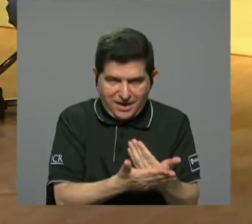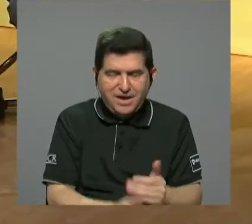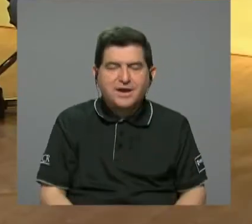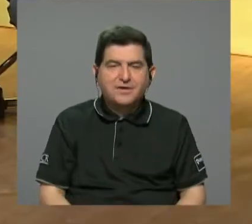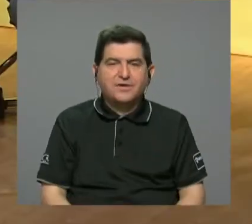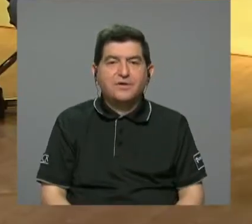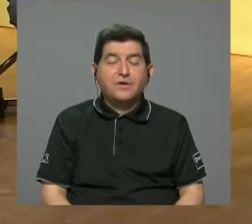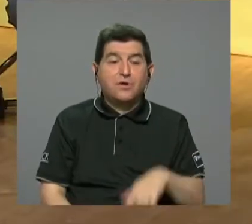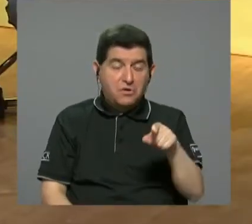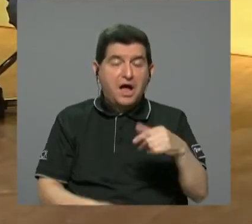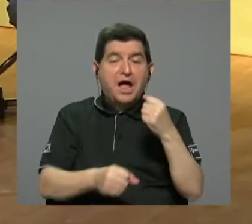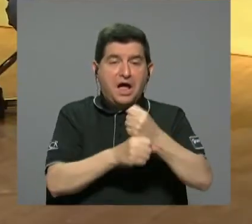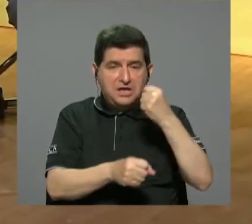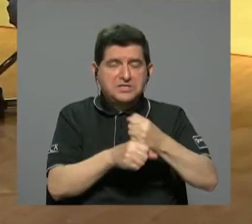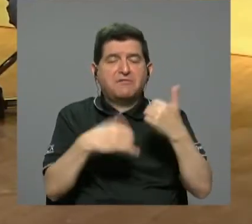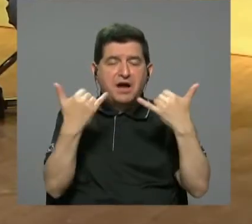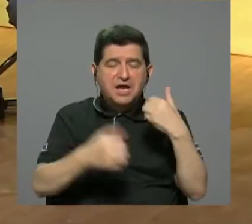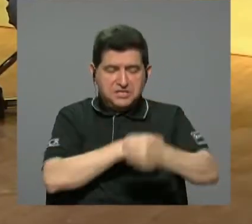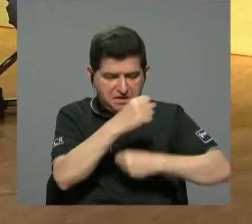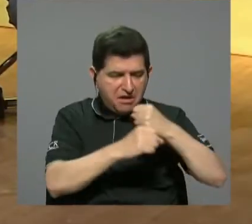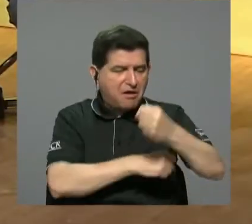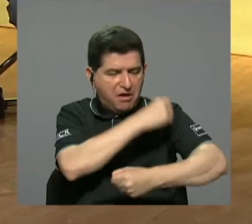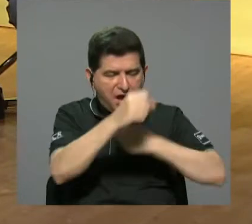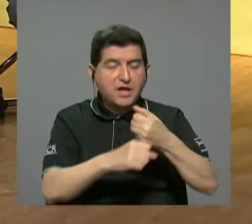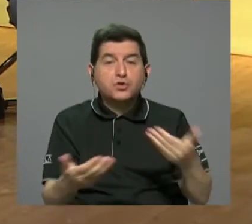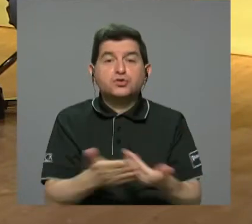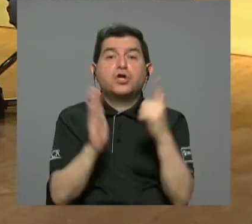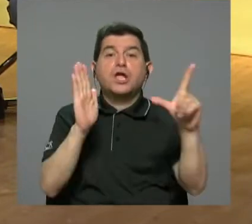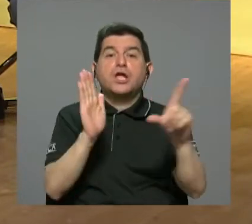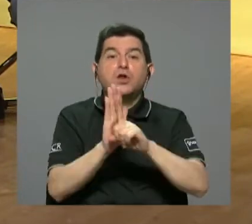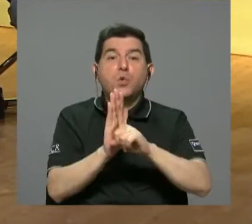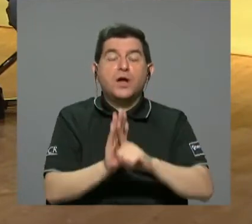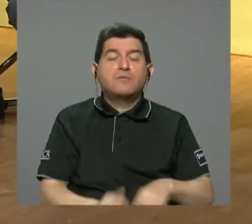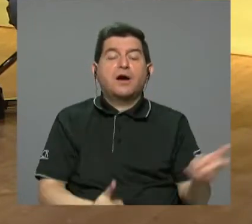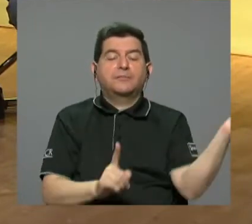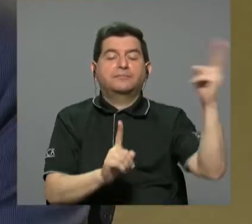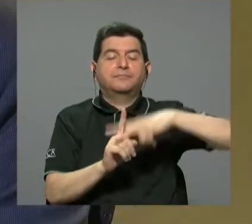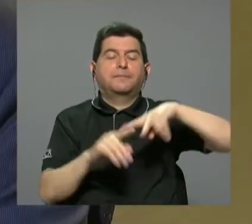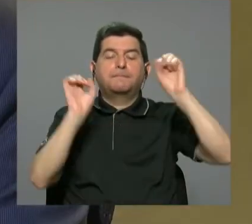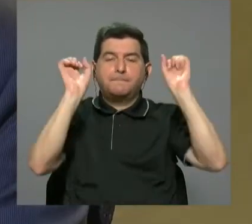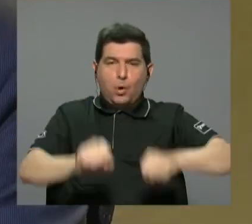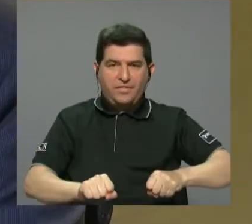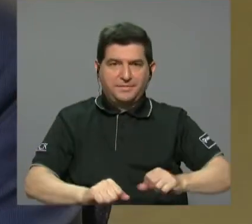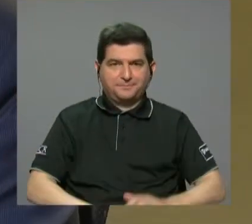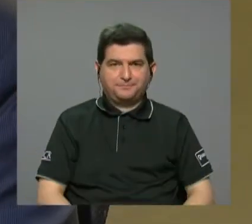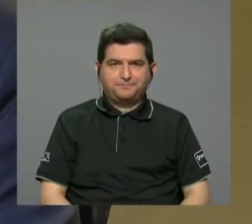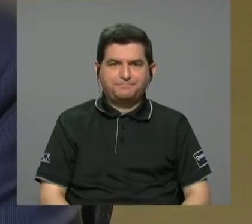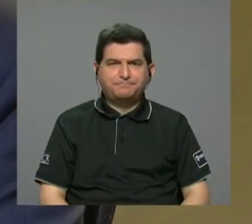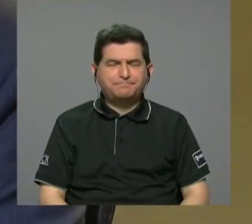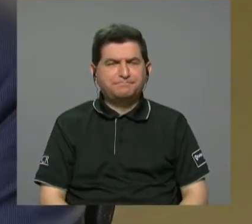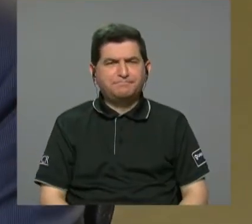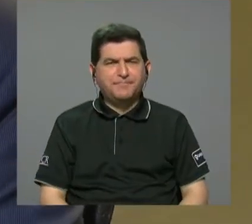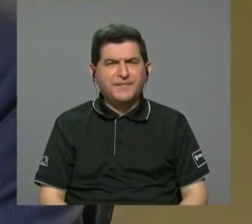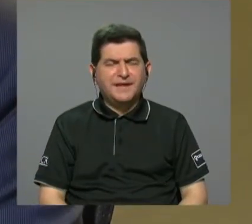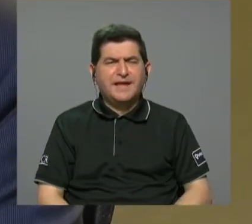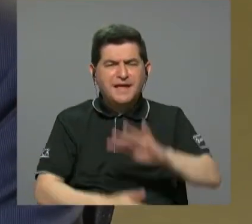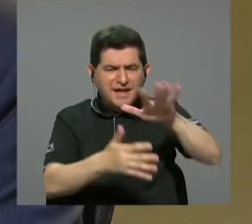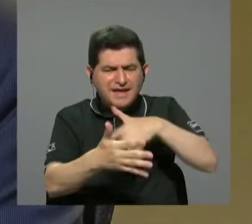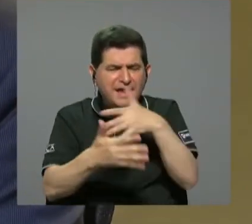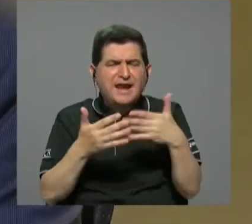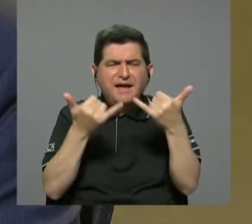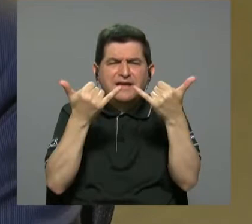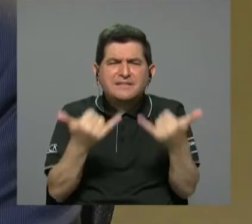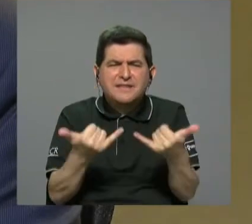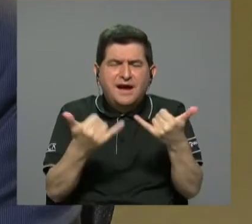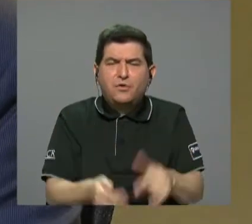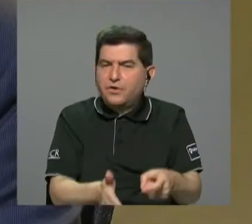en línea, que lo venía trabajando durante varios años y que ya con la nueva ley lo puede incorporar. ¿Qué debemos en esta agenda grande? Que